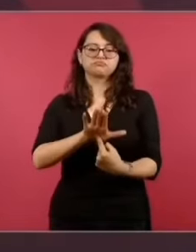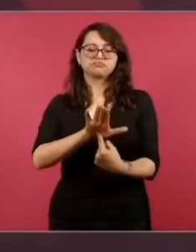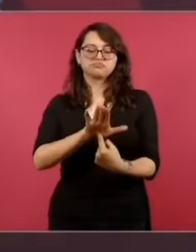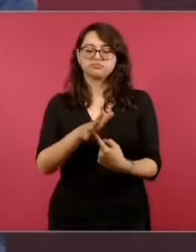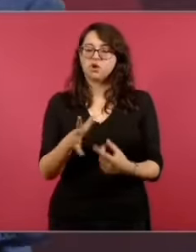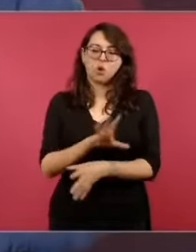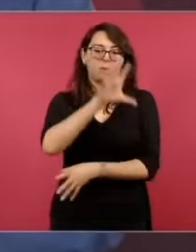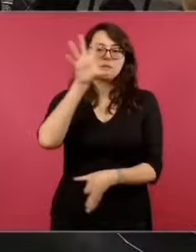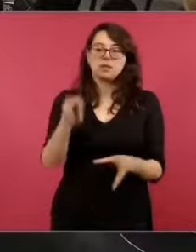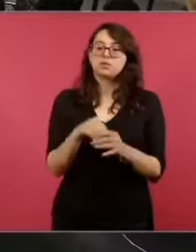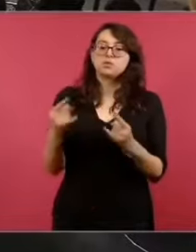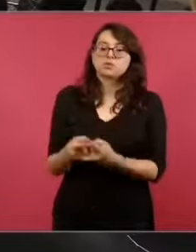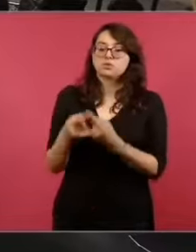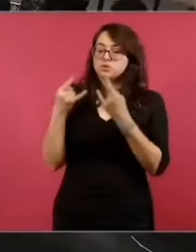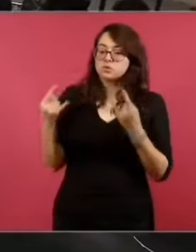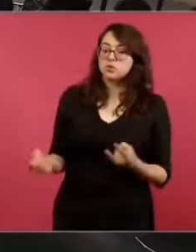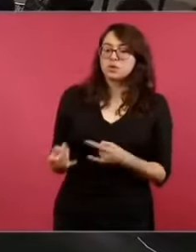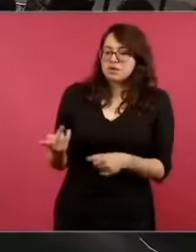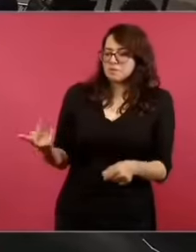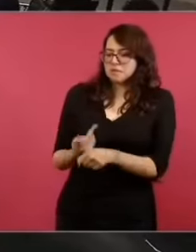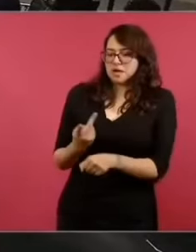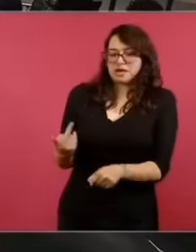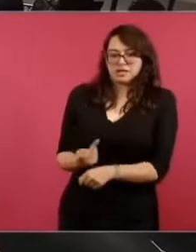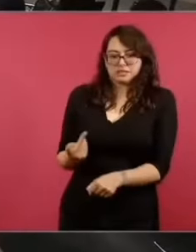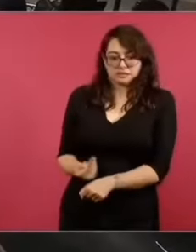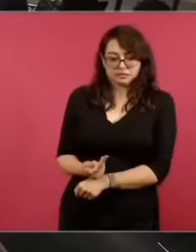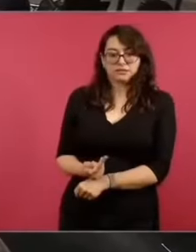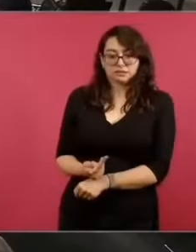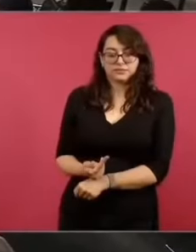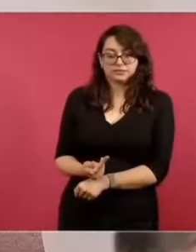todo lo que aconteció